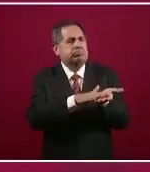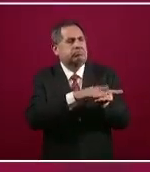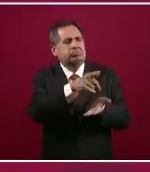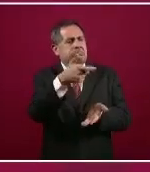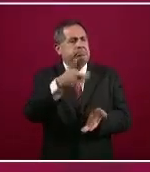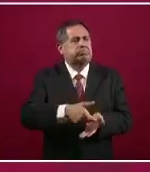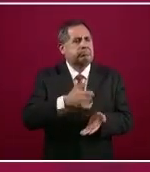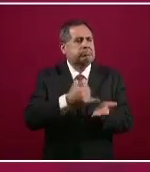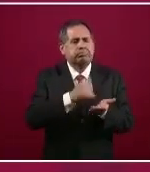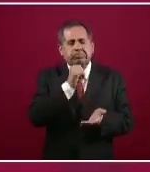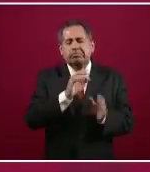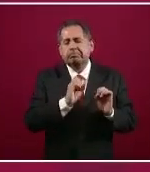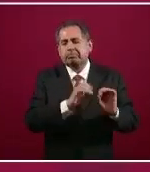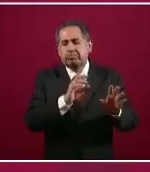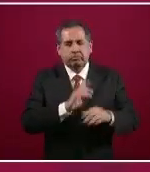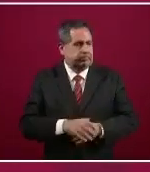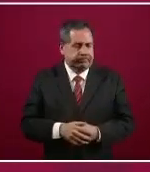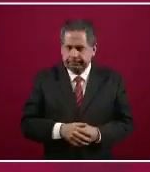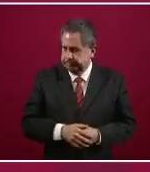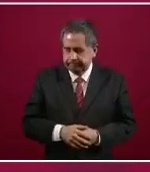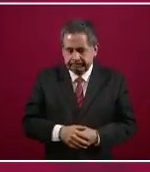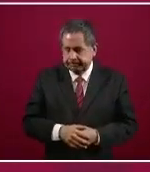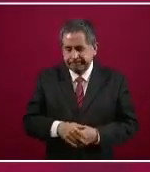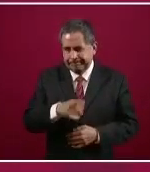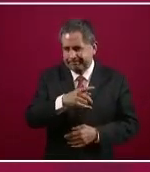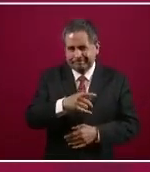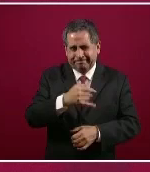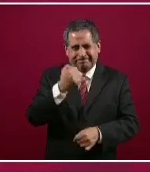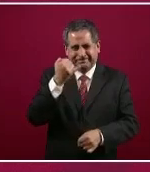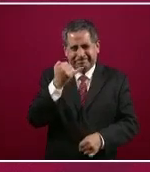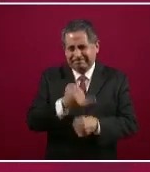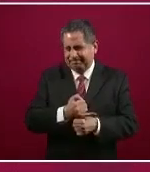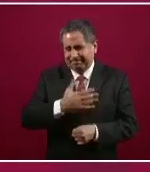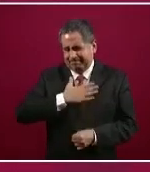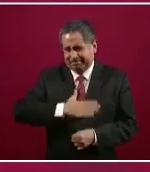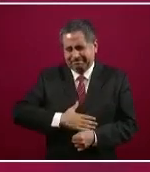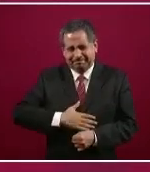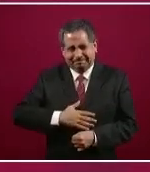impuestos. Es una gran inmoralidad.